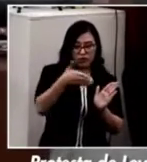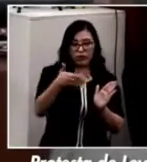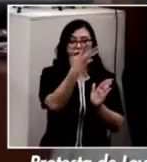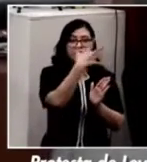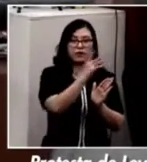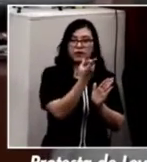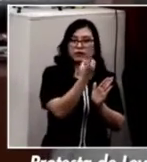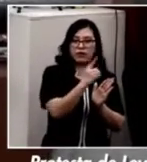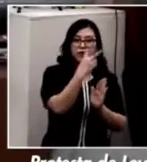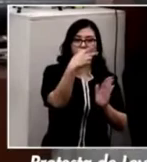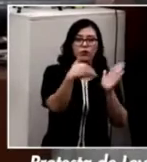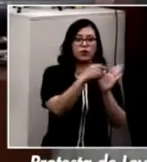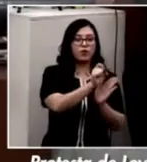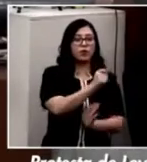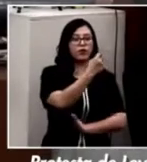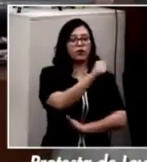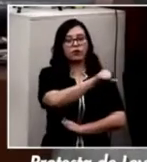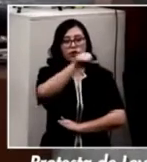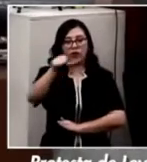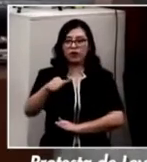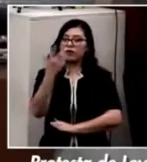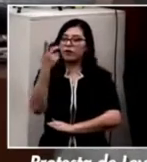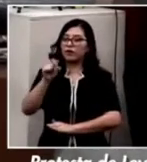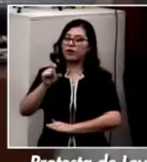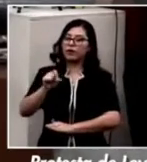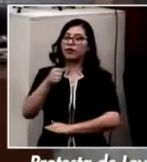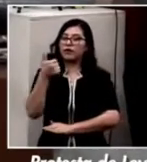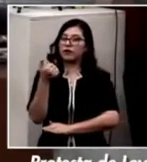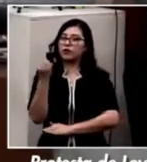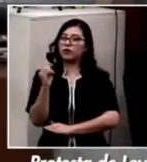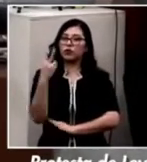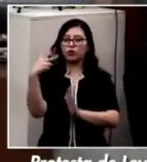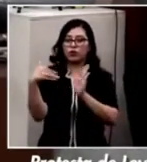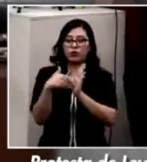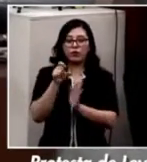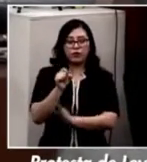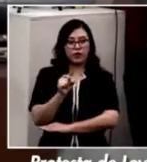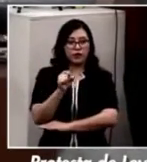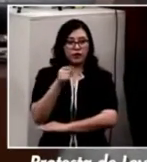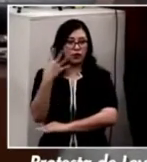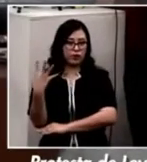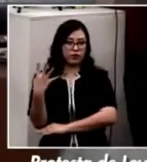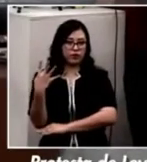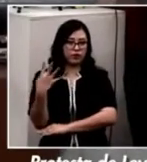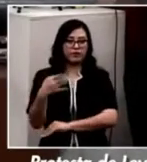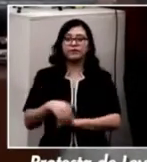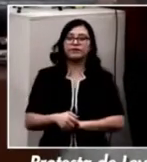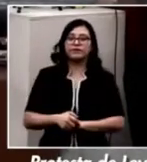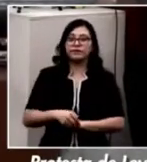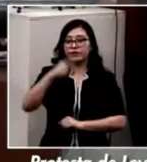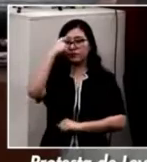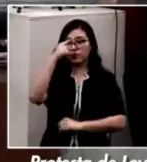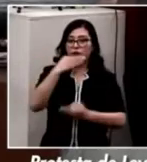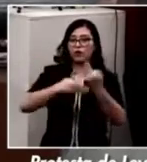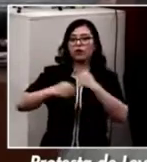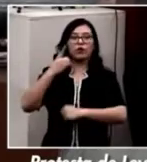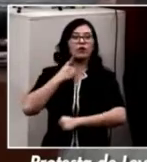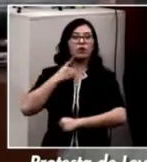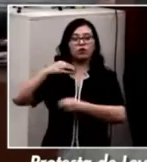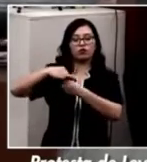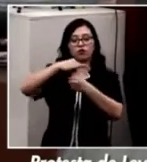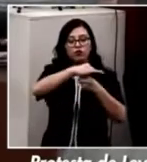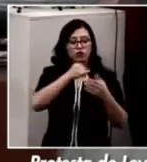establecimiento en diversos puntos de los mismos, para no permitir disminuir esos